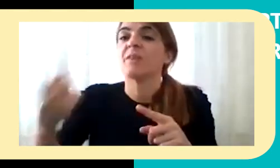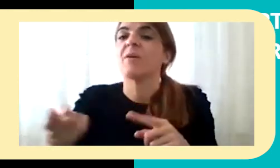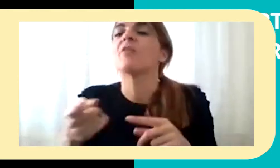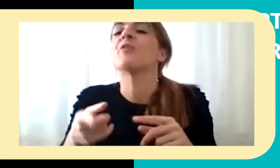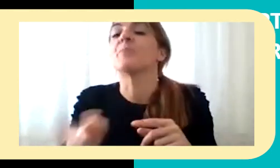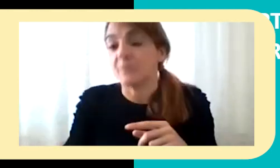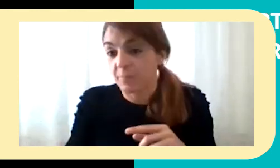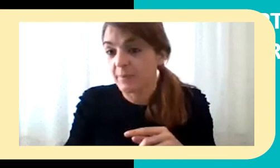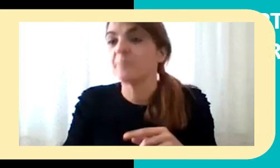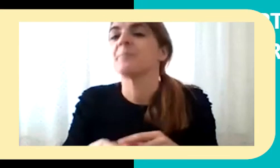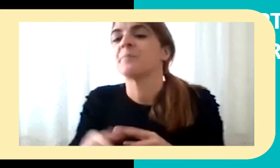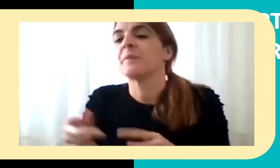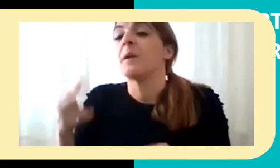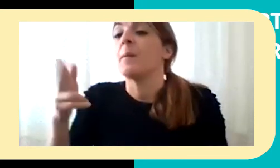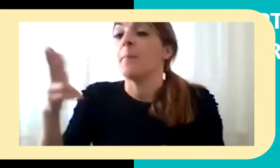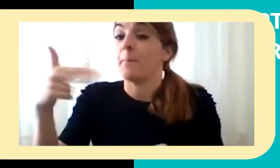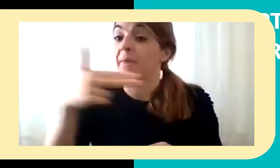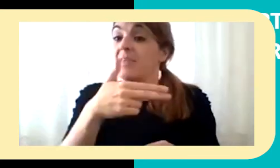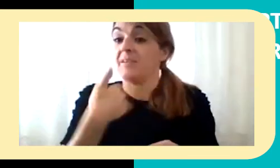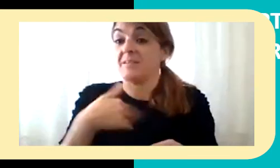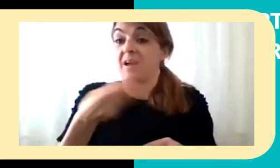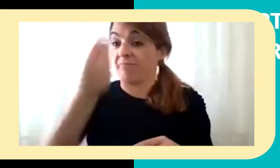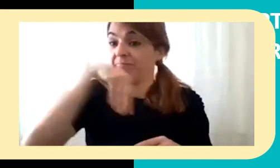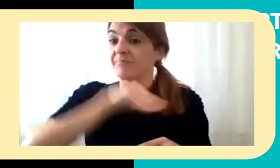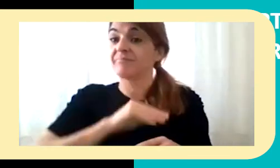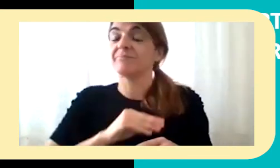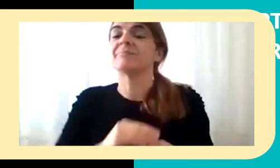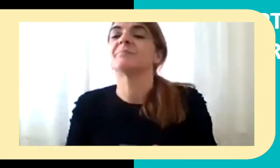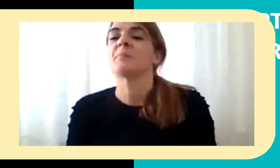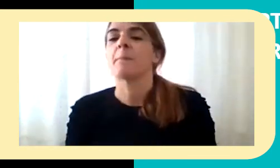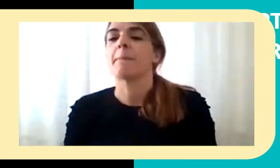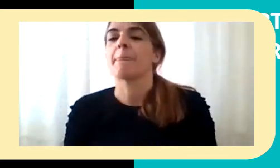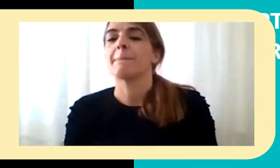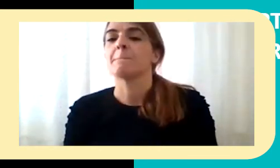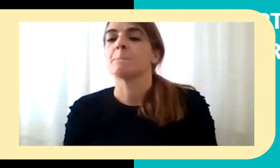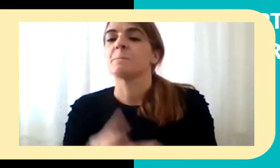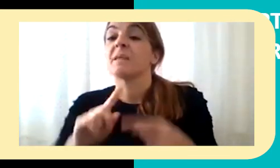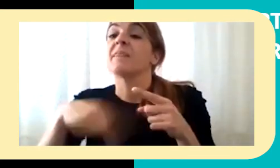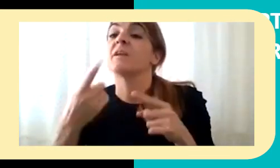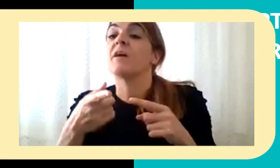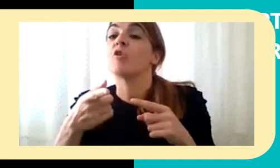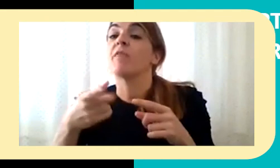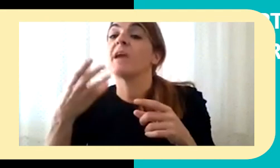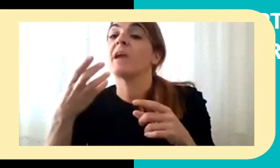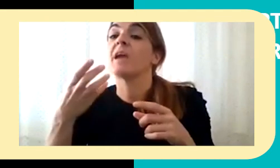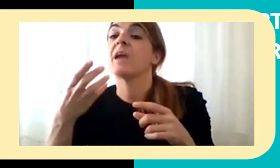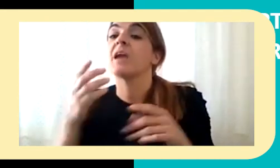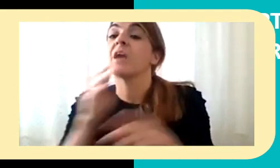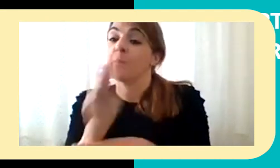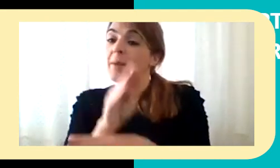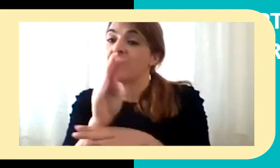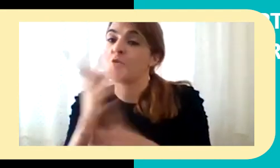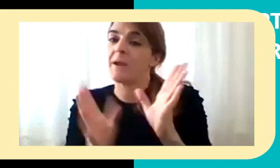ya han incorporado a su carne, los derivados de conservas que se calientan a baño María, las fumigaciones en